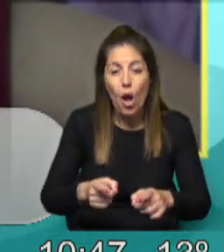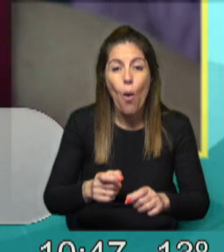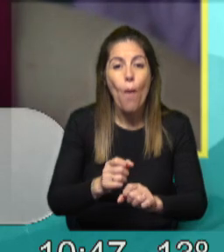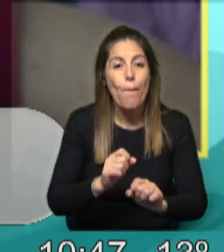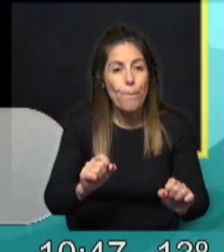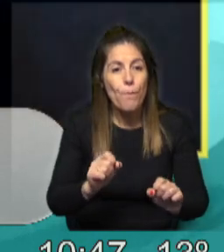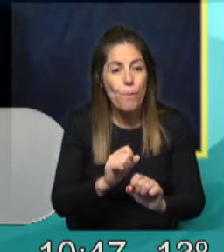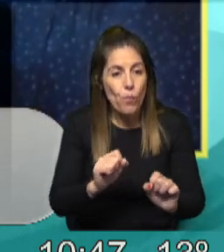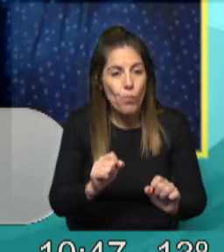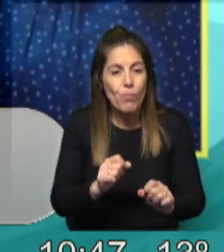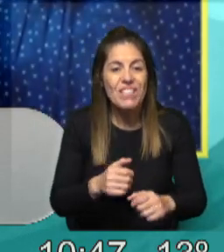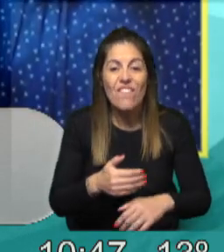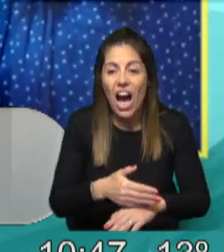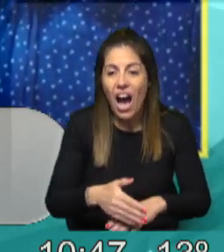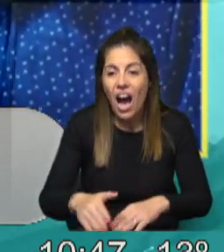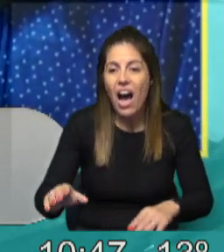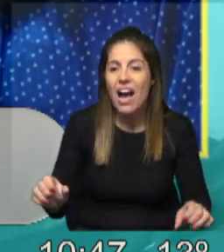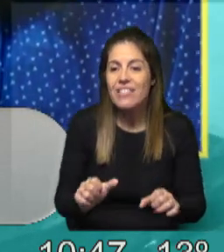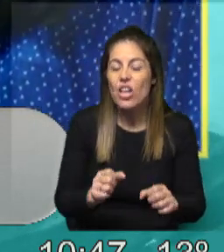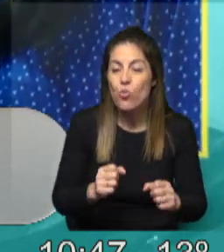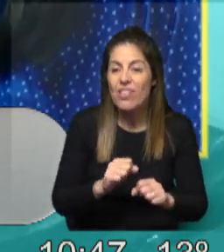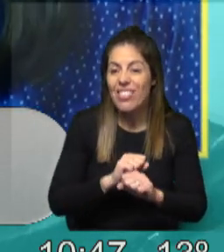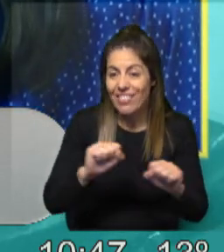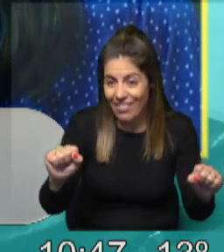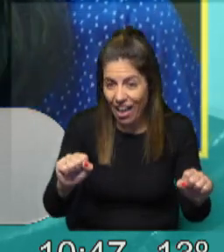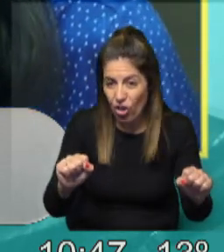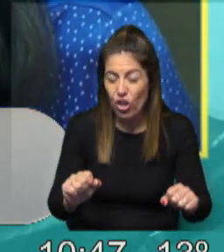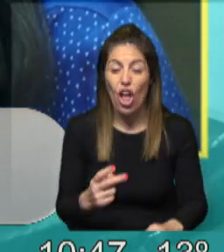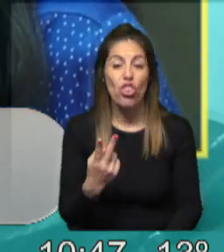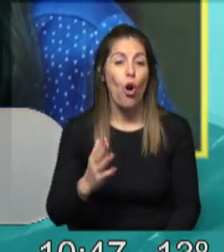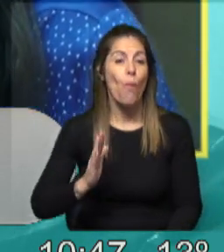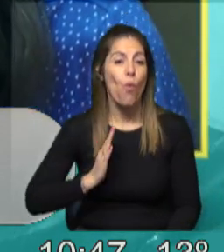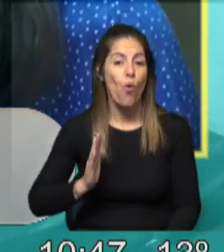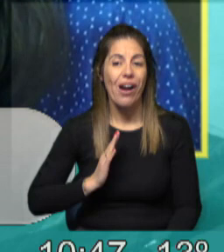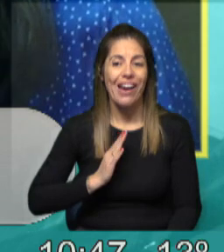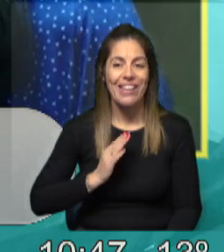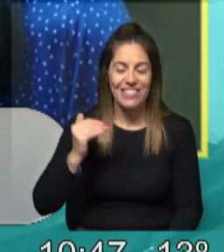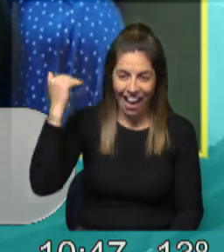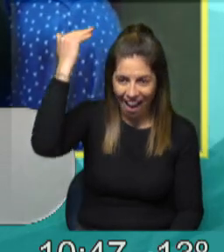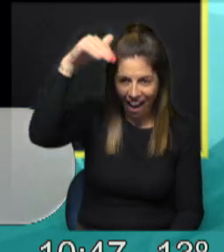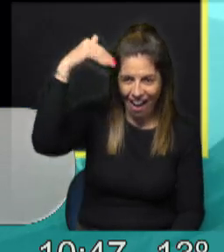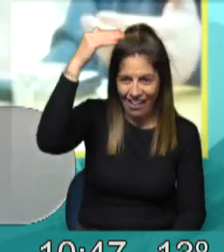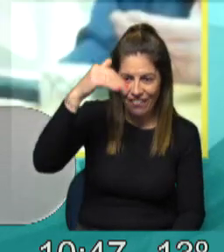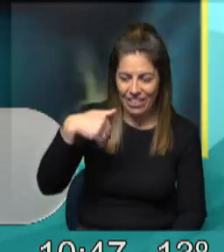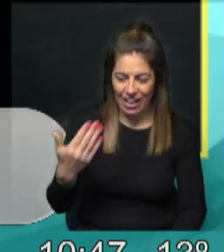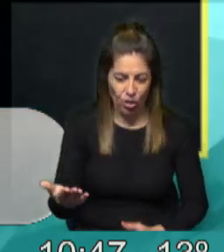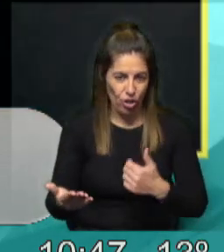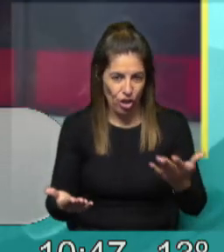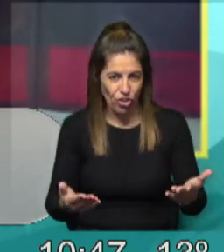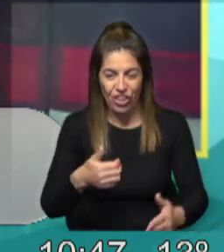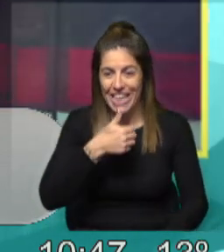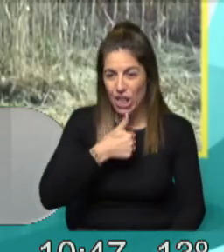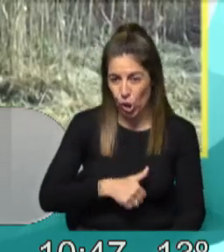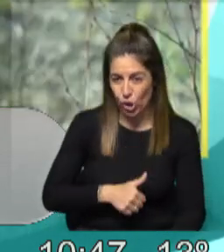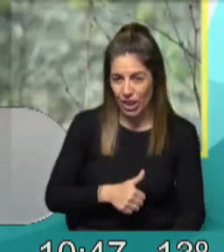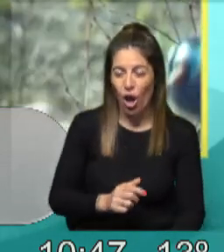a ocurrir en algún momento, que se está tramando. Entonces tenemos a dos mujeres árabes de un lado y del otro de la historia. Una